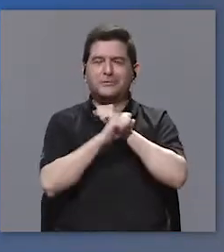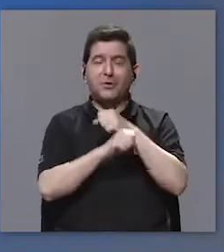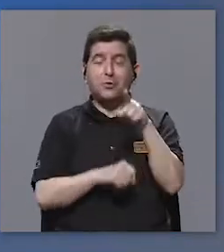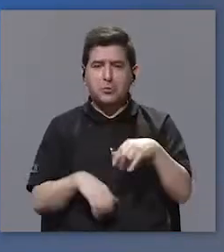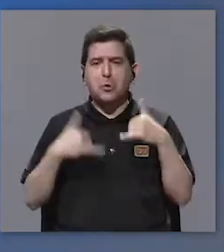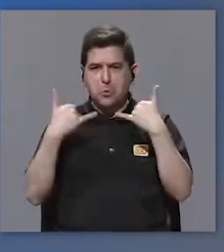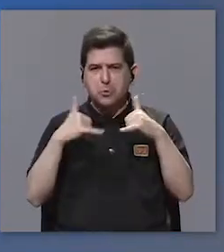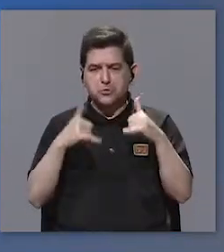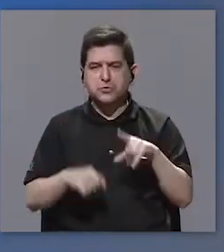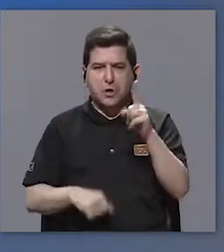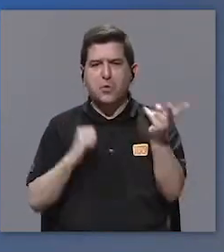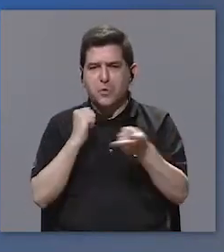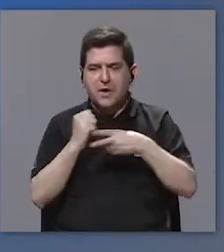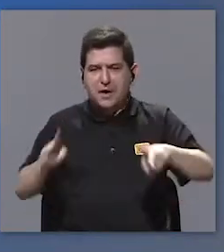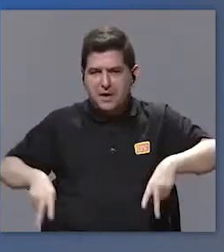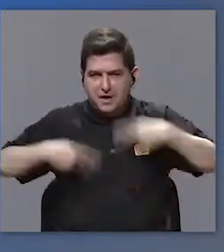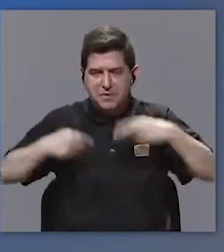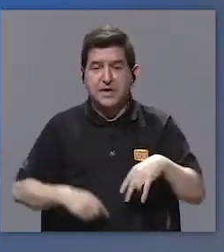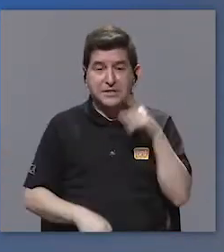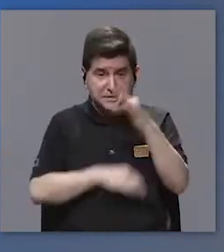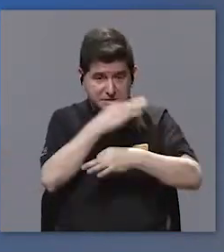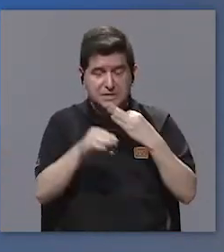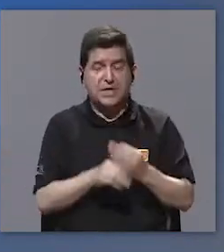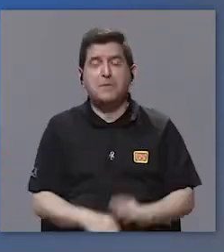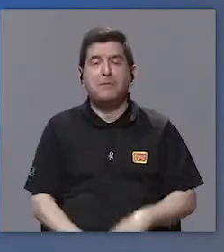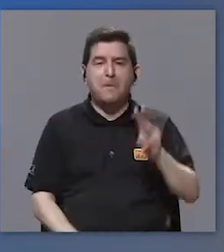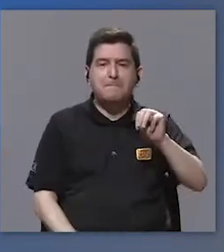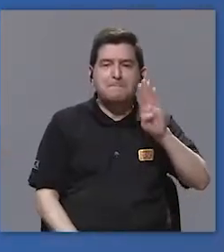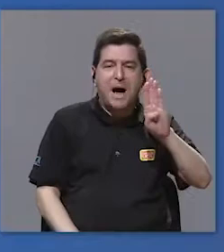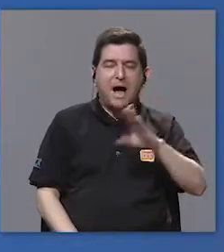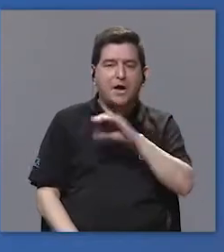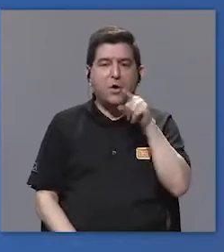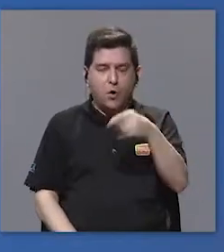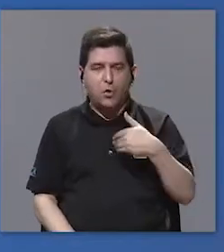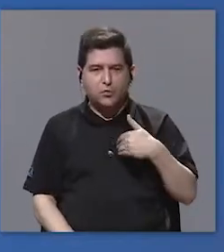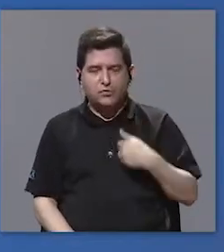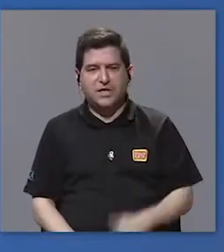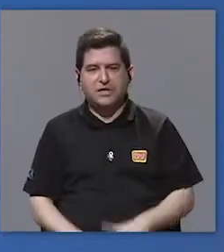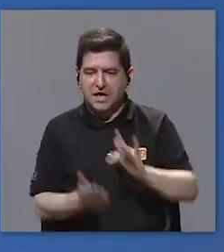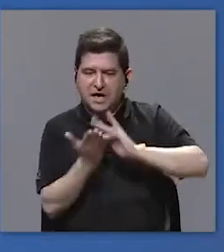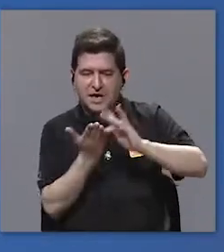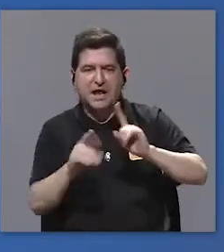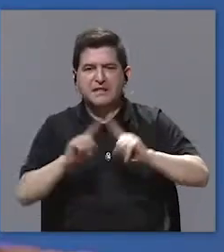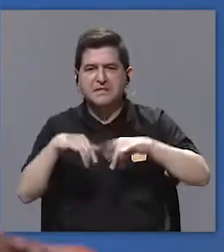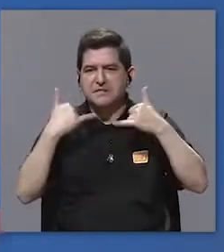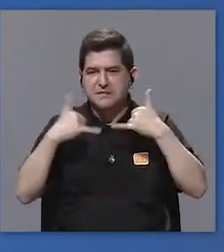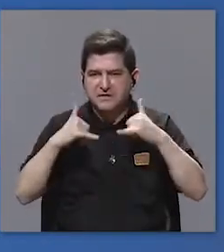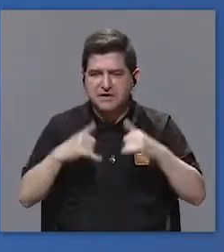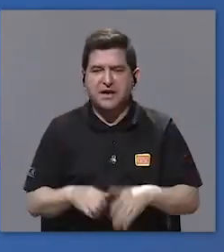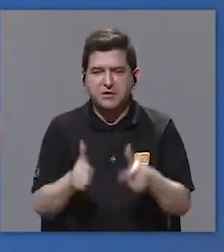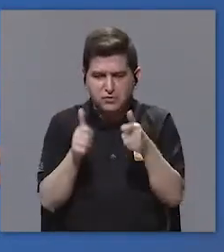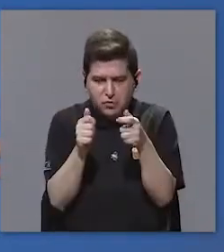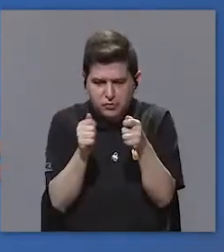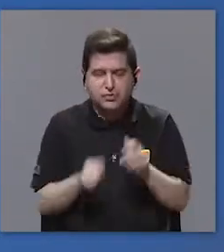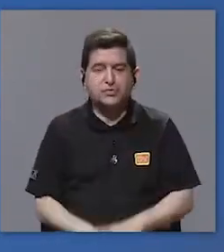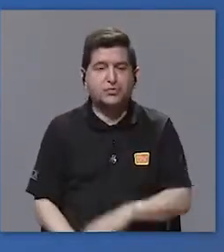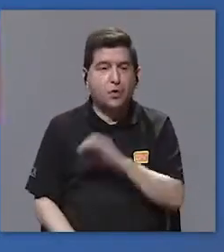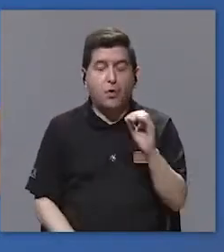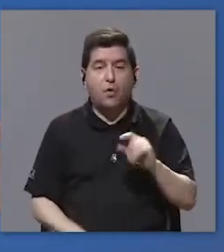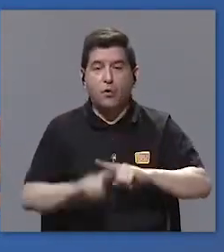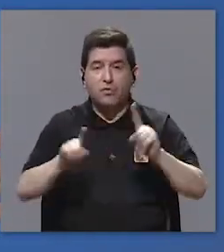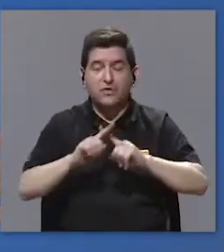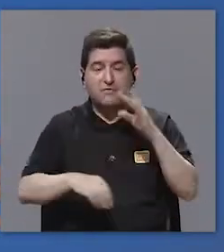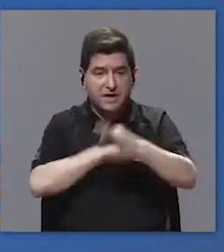segura de que habrá jugado alguna vez en tu vida alguna versión de super mario bros o tienes en tu celular pruebas increíbles o muy probablemente